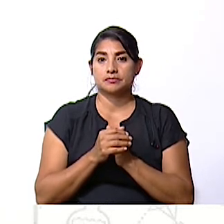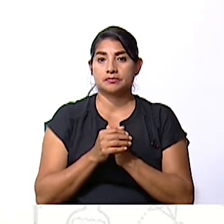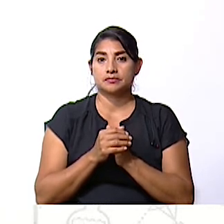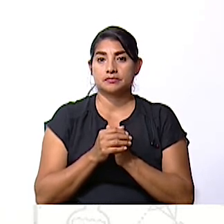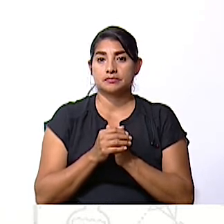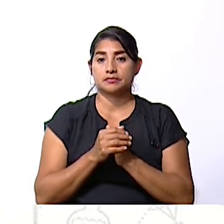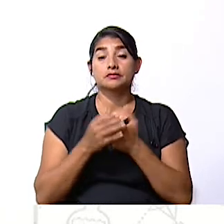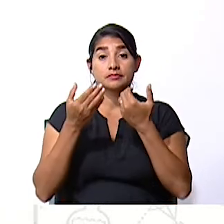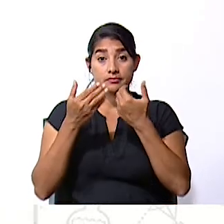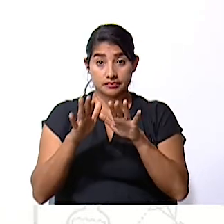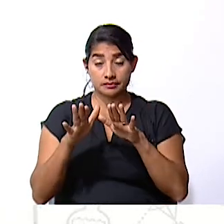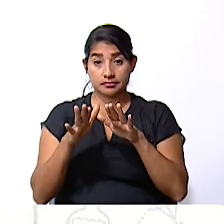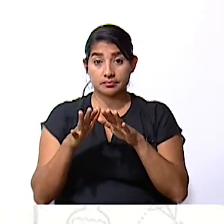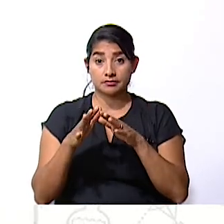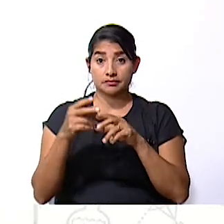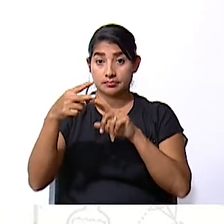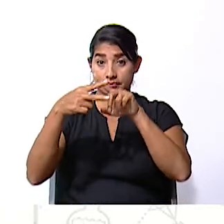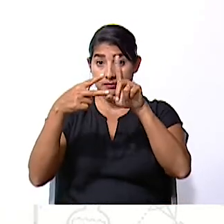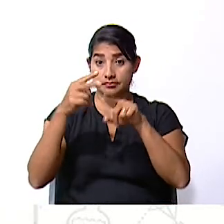¿Las tienen anotadas?